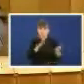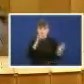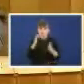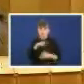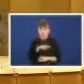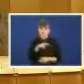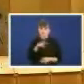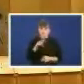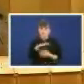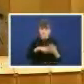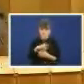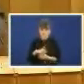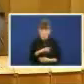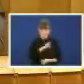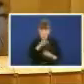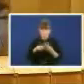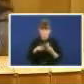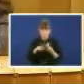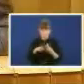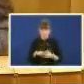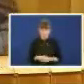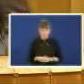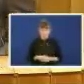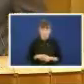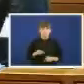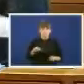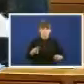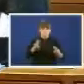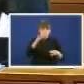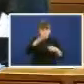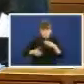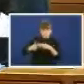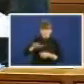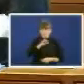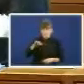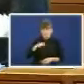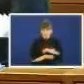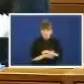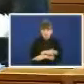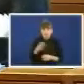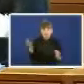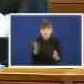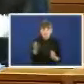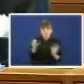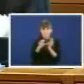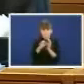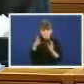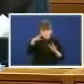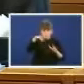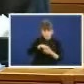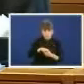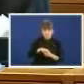terceiro a nova fronteira do autogoverno debe de ser un novo estatuto que converta en lei o